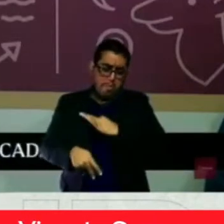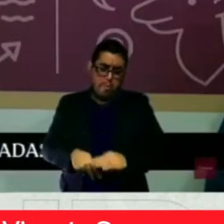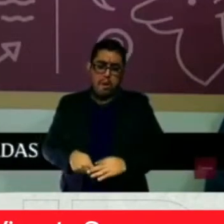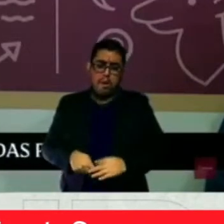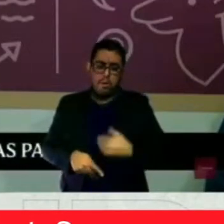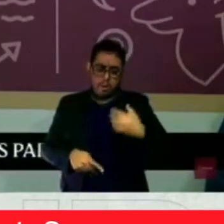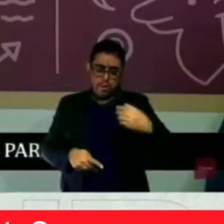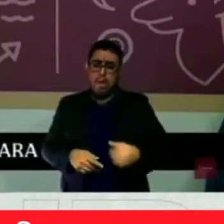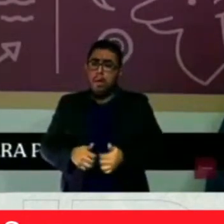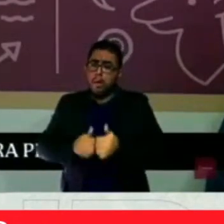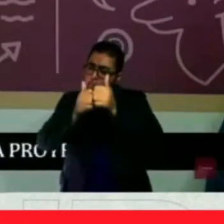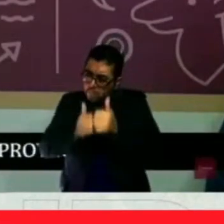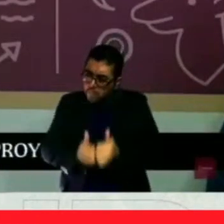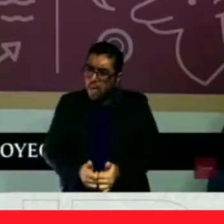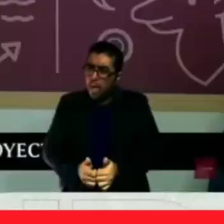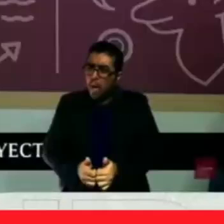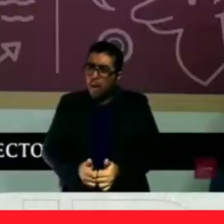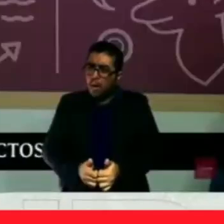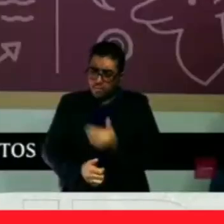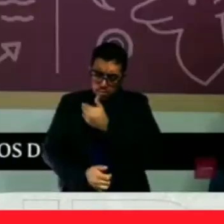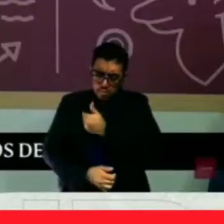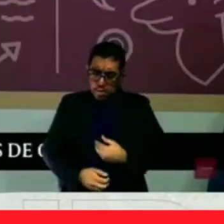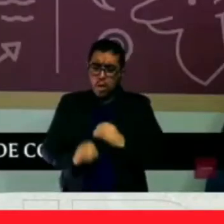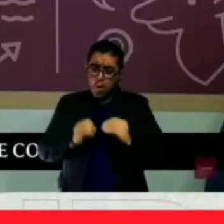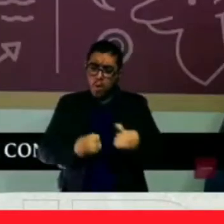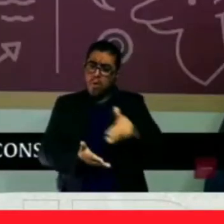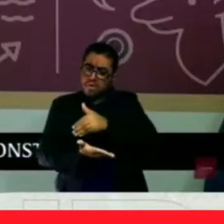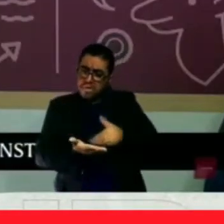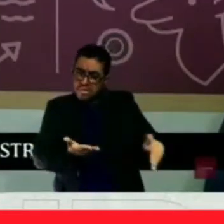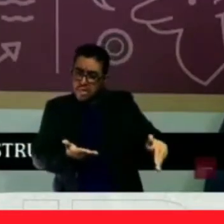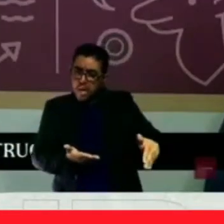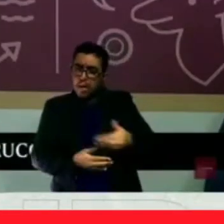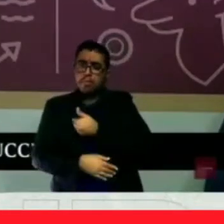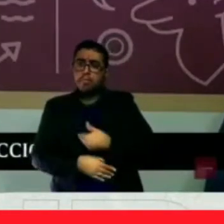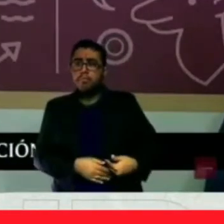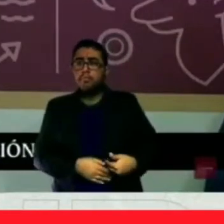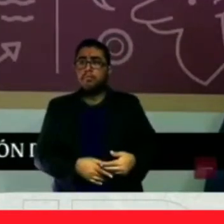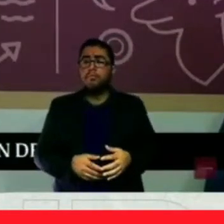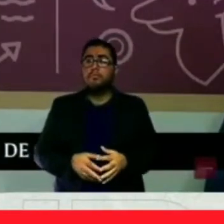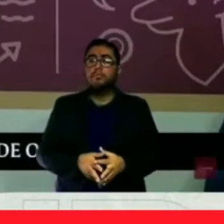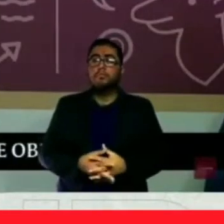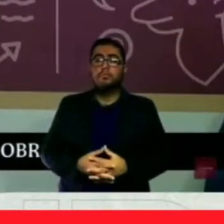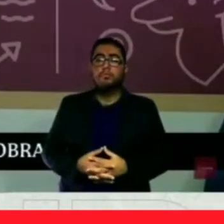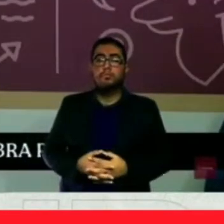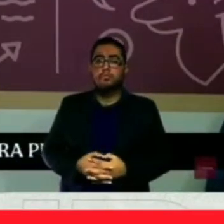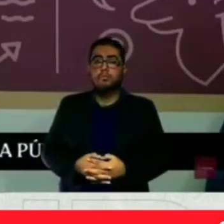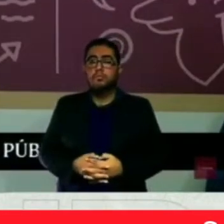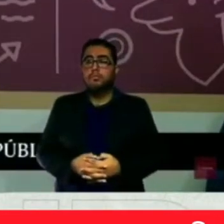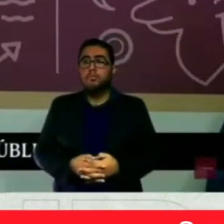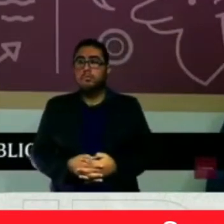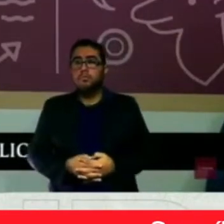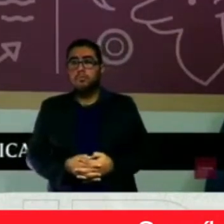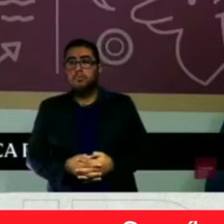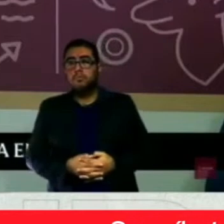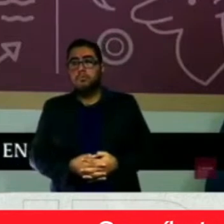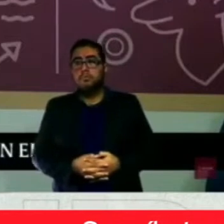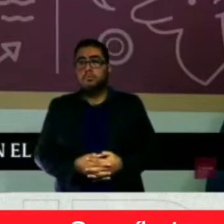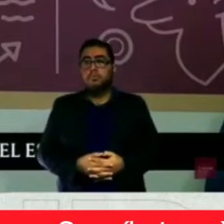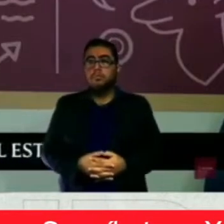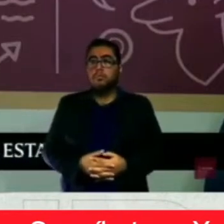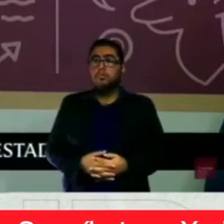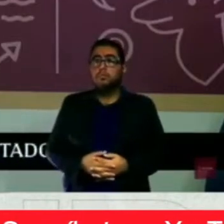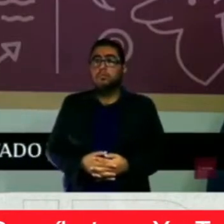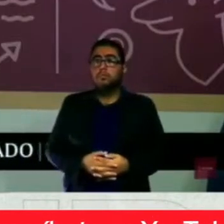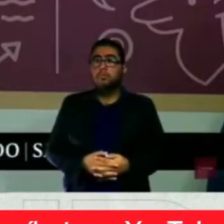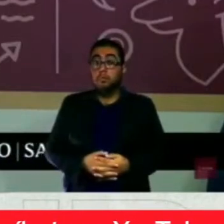Entonces, el día que el pueblo te dice, te puse ya, pero luego hay mecanismos para decir,